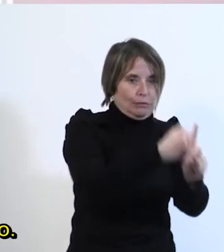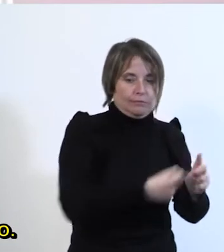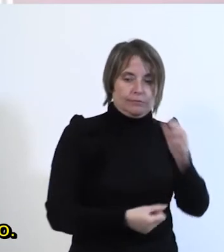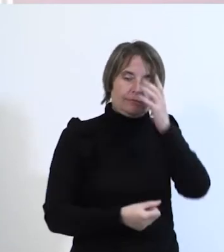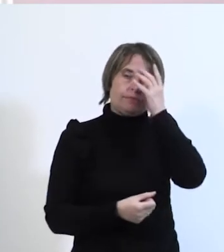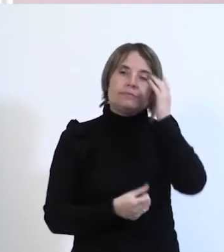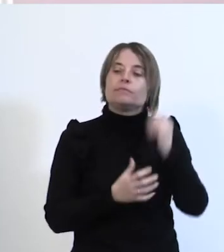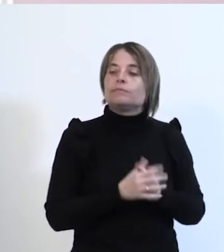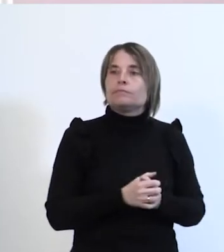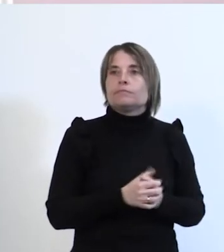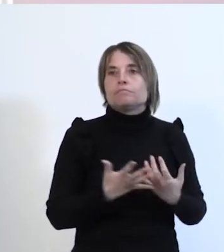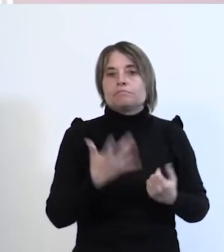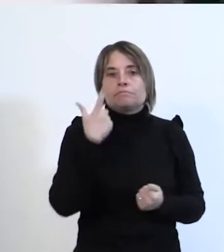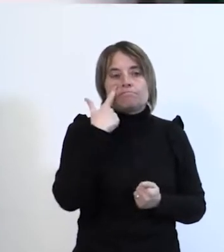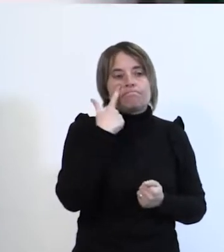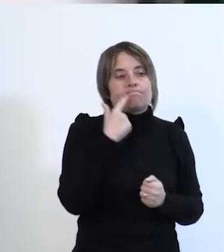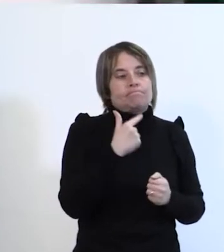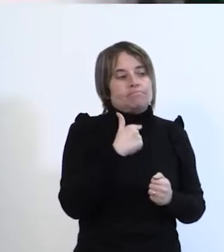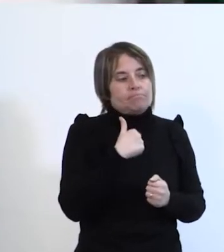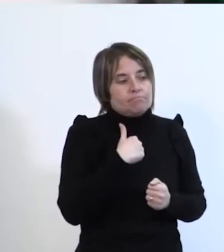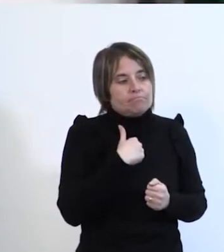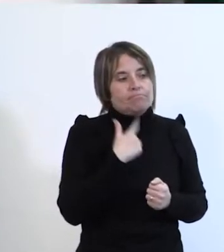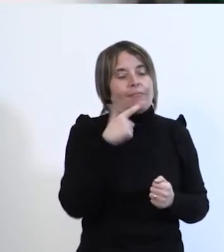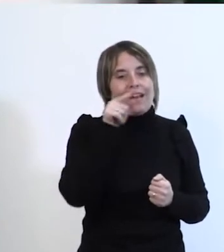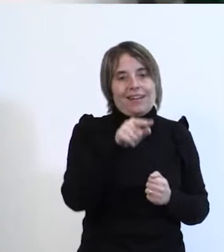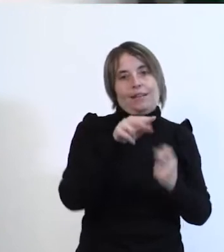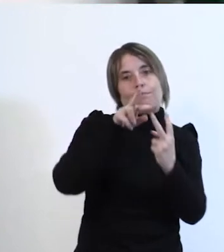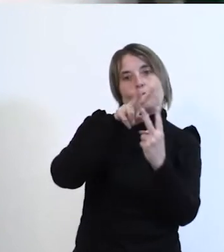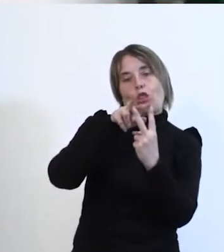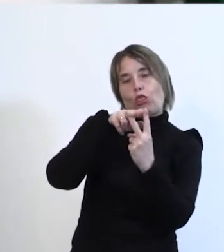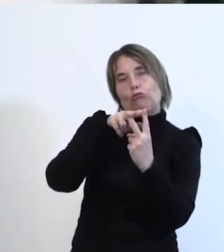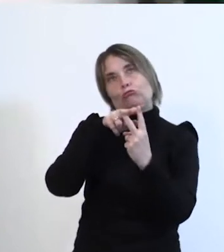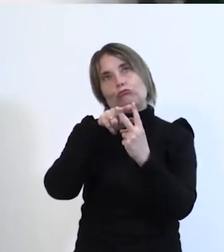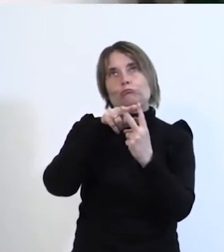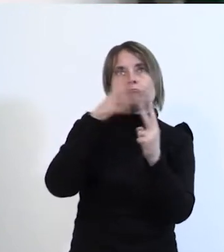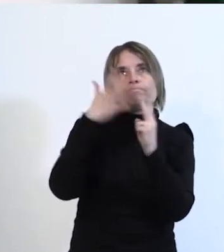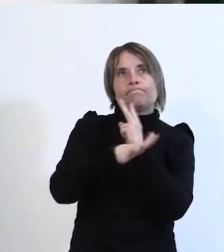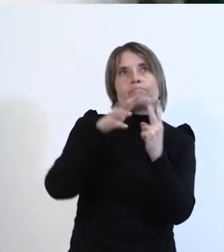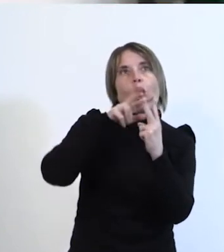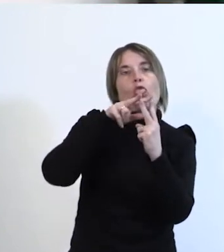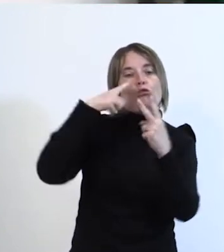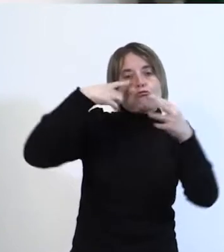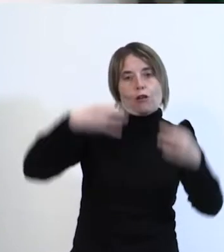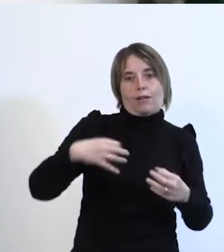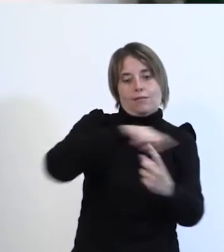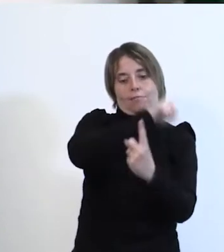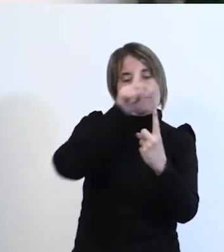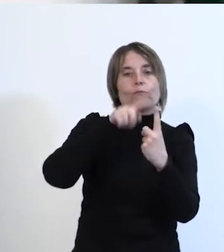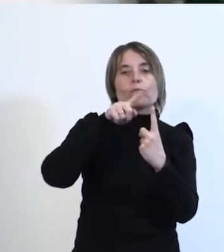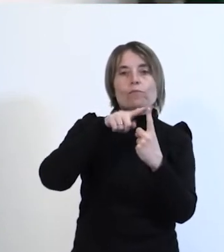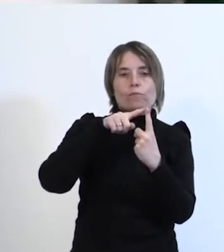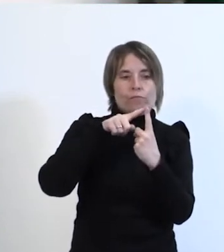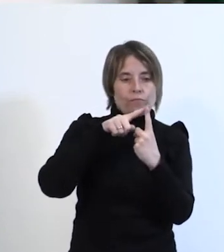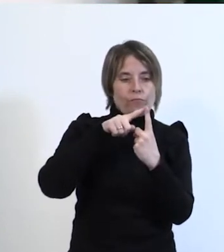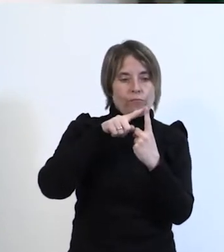realizando. Bueno, yo ahí has mencionado a dos digamos, dos realidades. Por